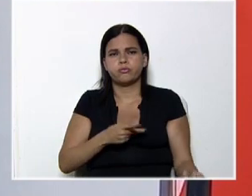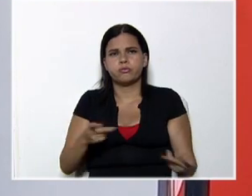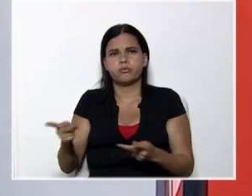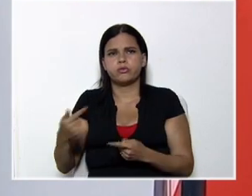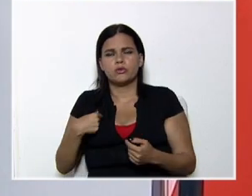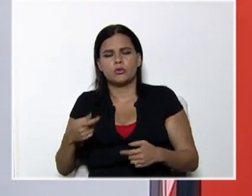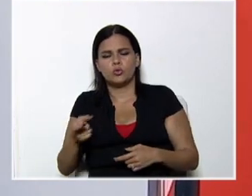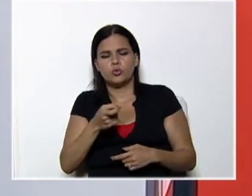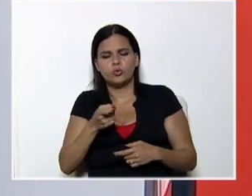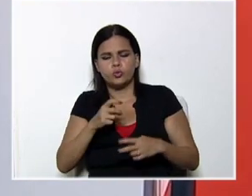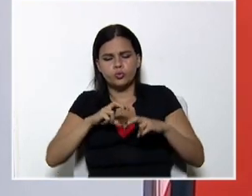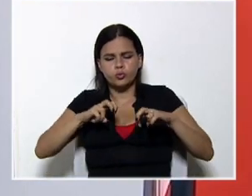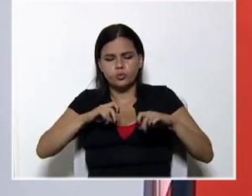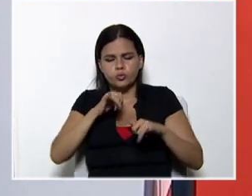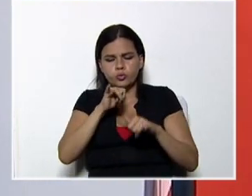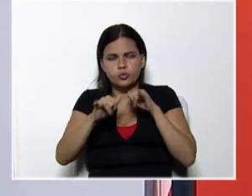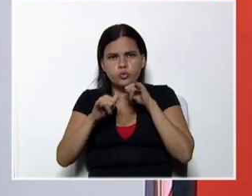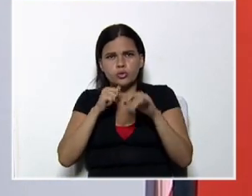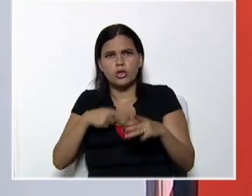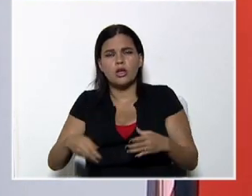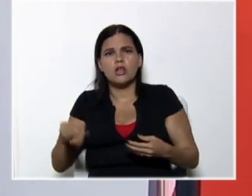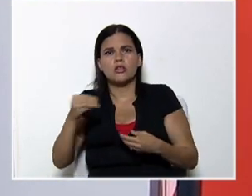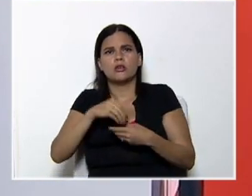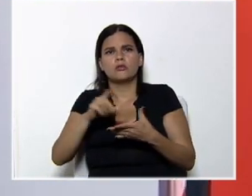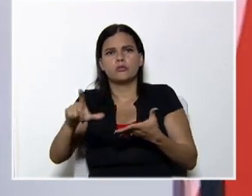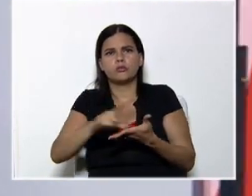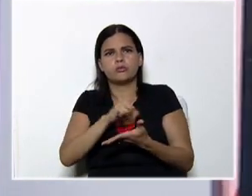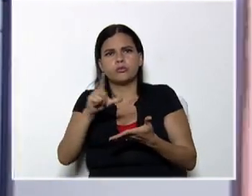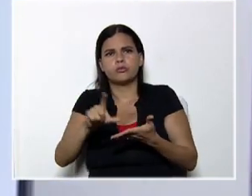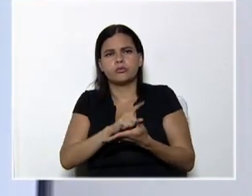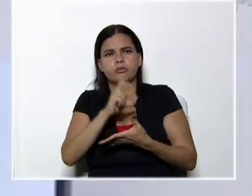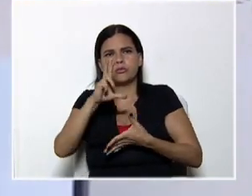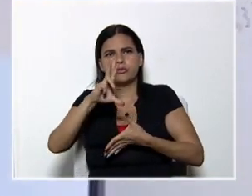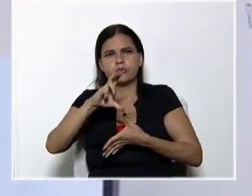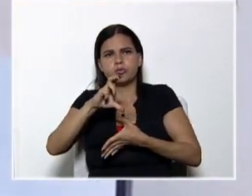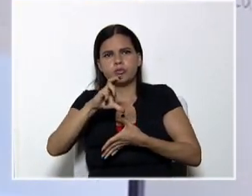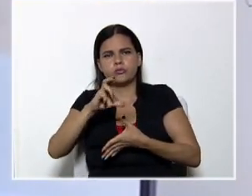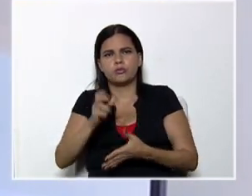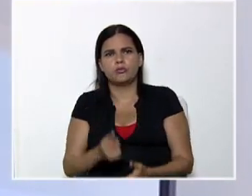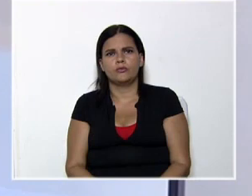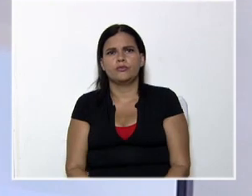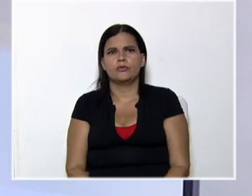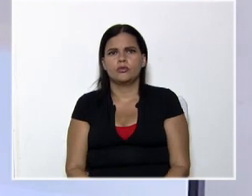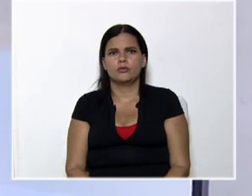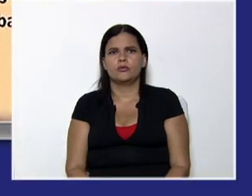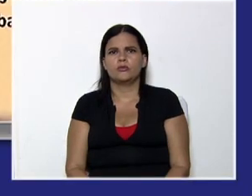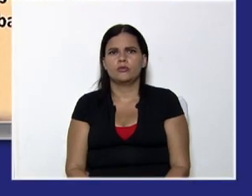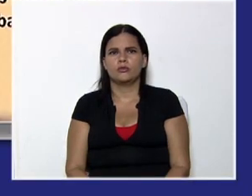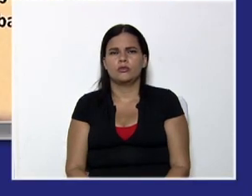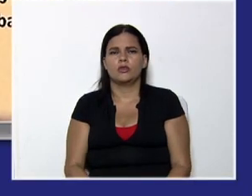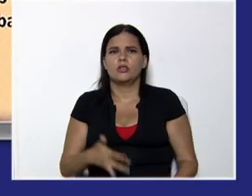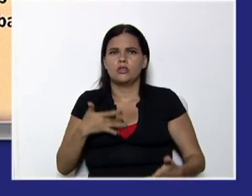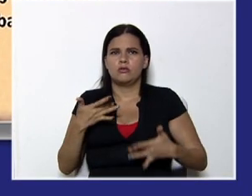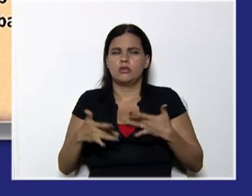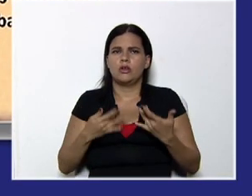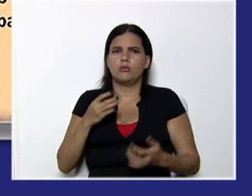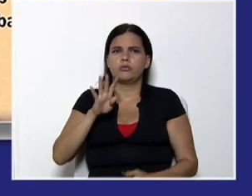referente teórico práctico dentro de la colección Bicentenario. Vamos a pasar ahora con las actividades de cuarto